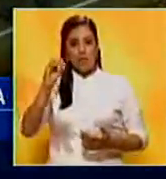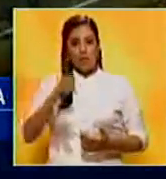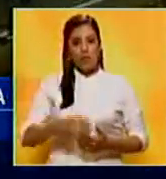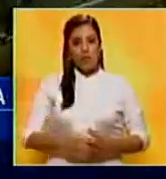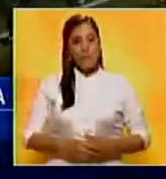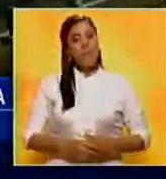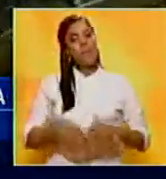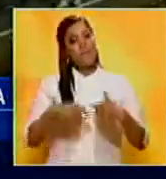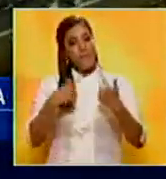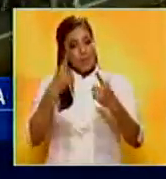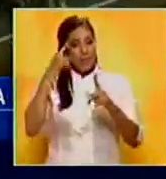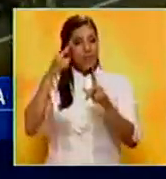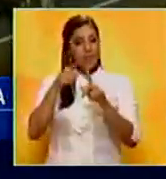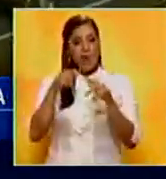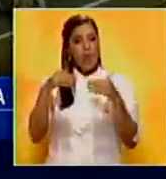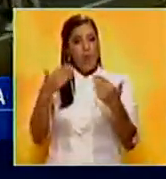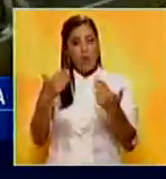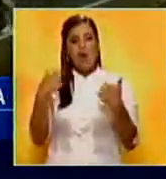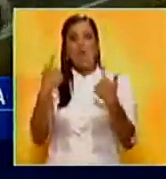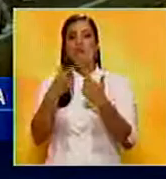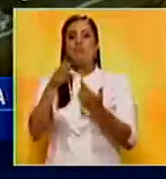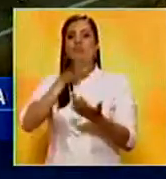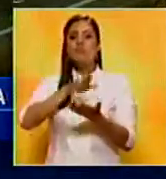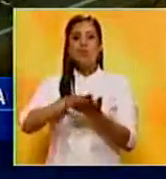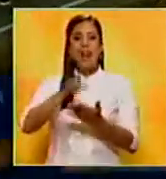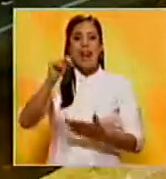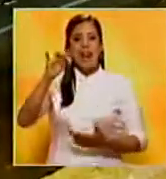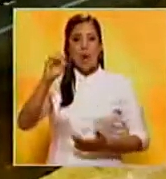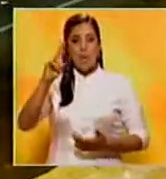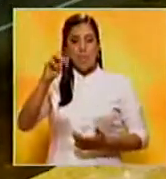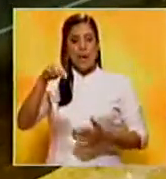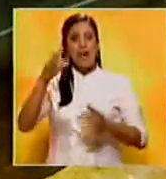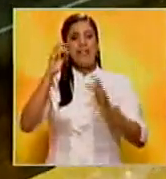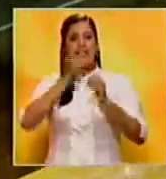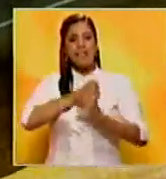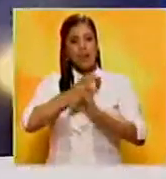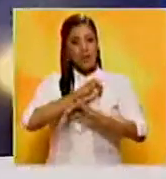castillo y el destino será el sitio donde murió neomar lander en chacao